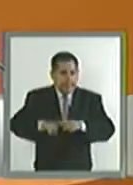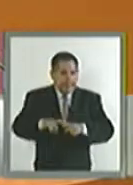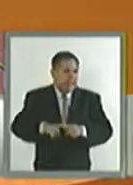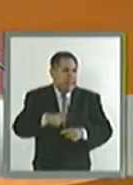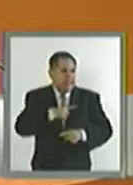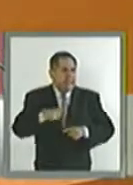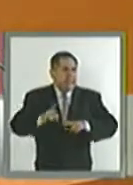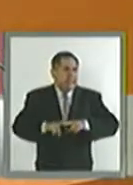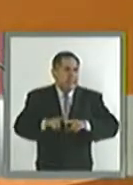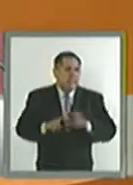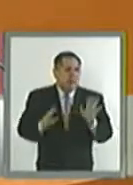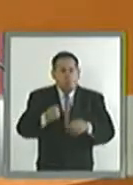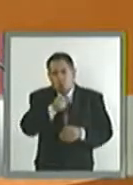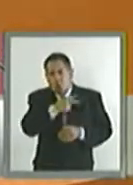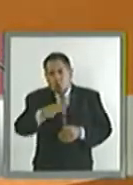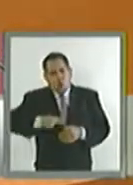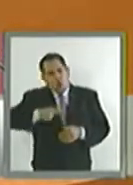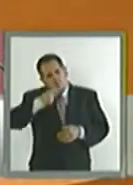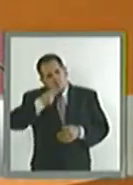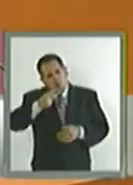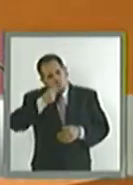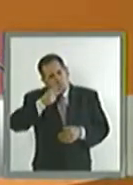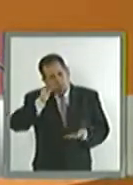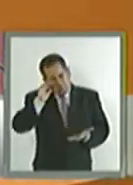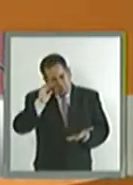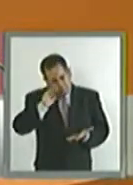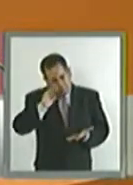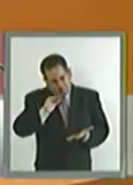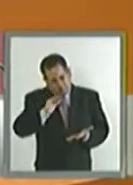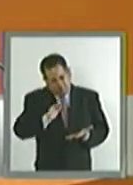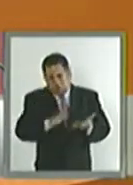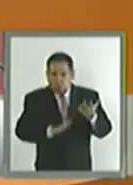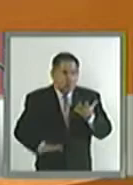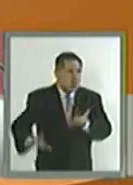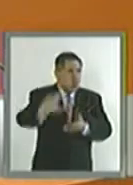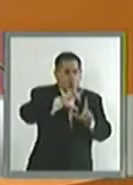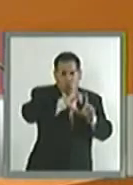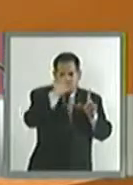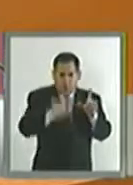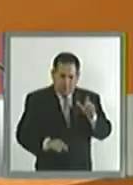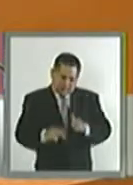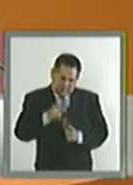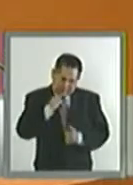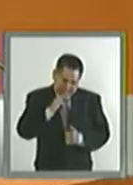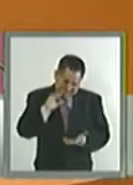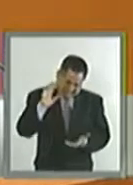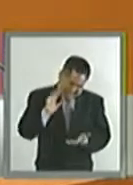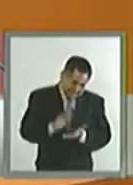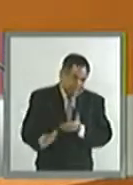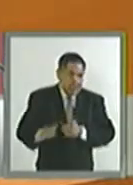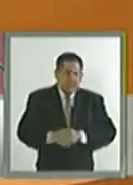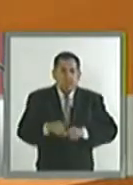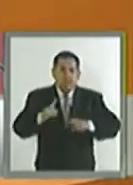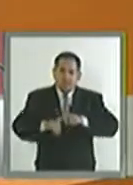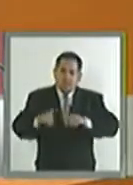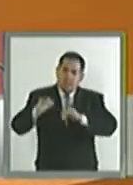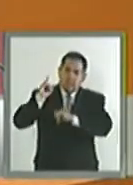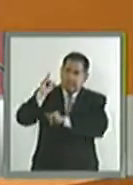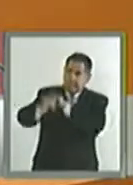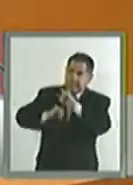debería ser reducir el consumo del tabaco en todo el país y cumplir a cabalidad con los